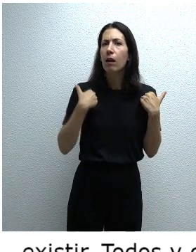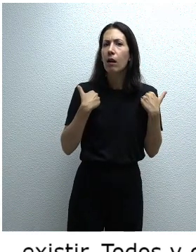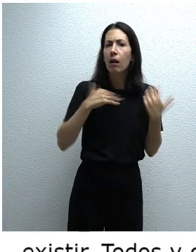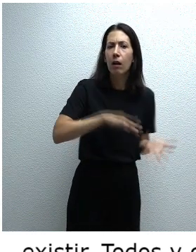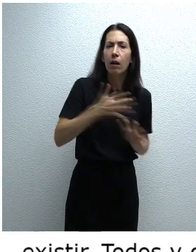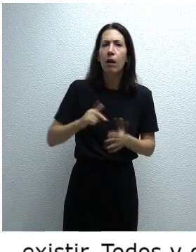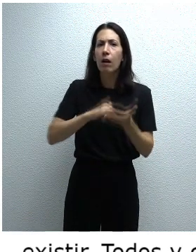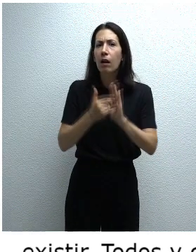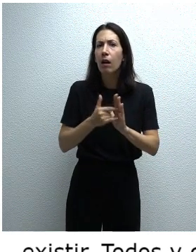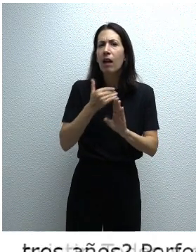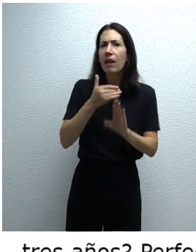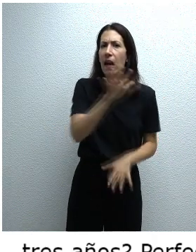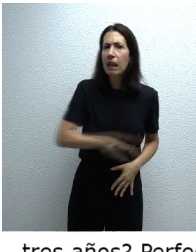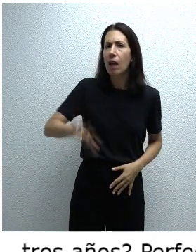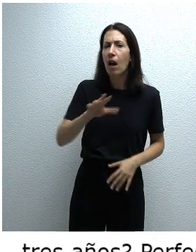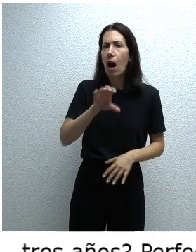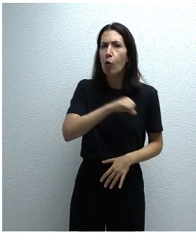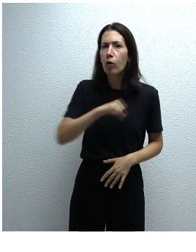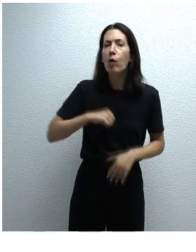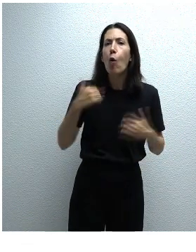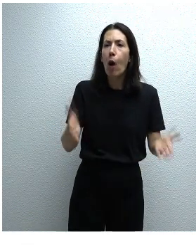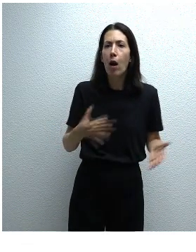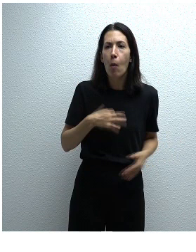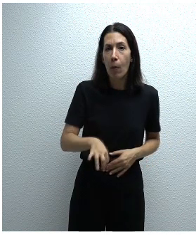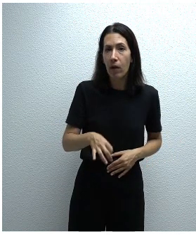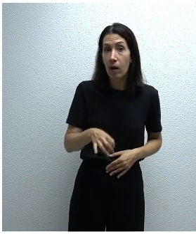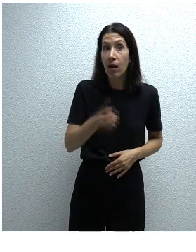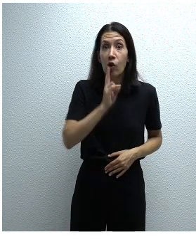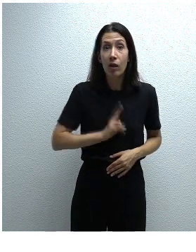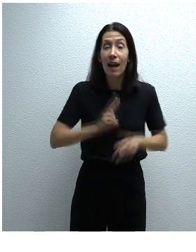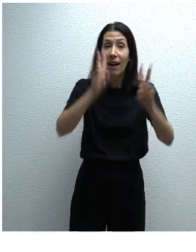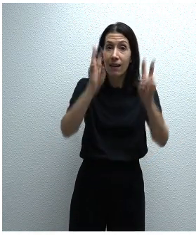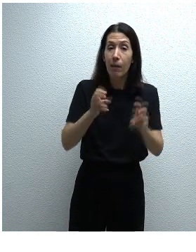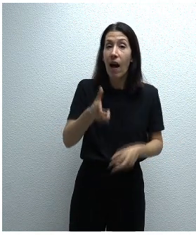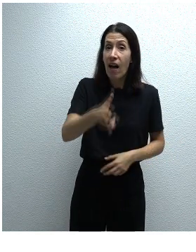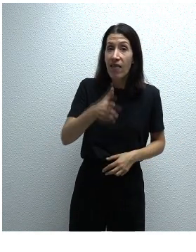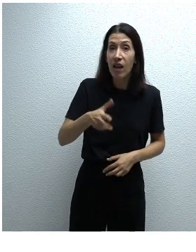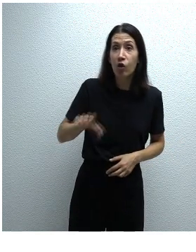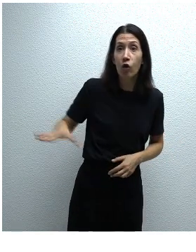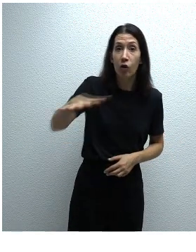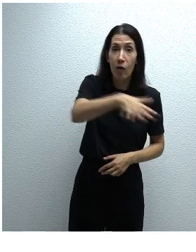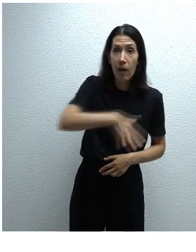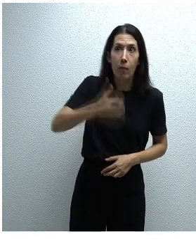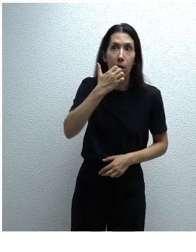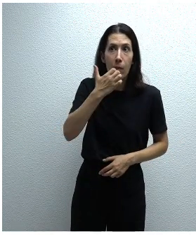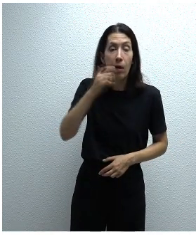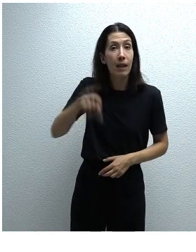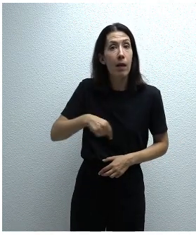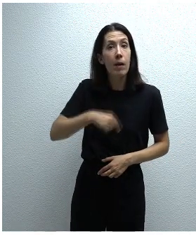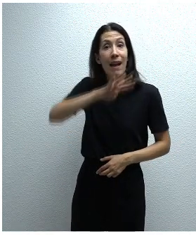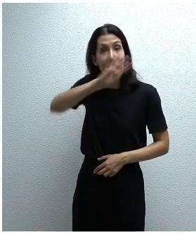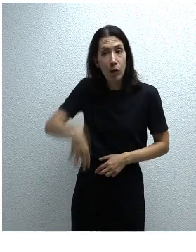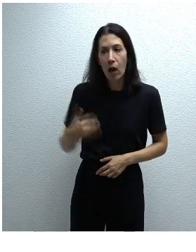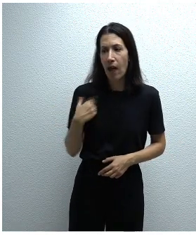la ley, el nivel estatal o nivel autonómico, ¿me podéis contestar con el tema de los derechos forales? Porque hay autonomía... Cataluña sacó un decreto